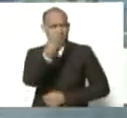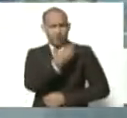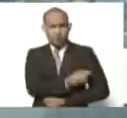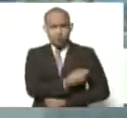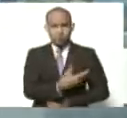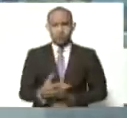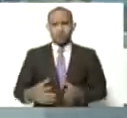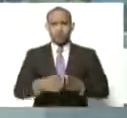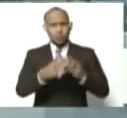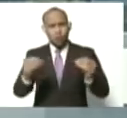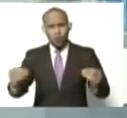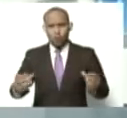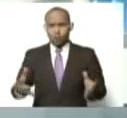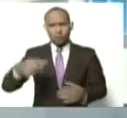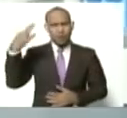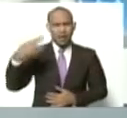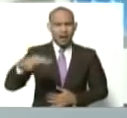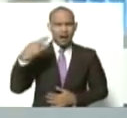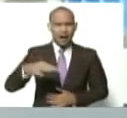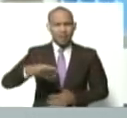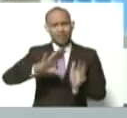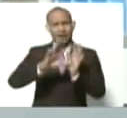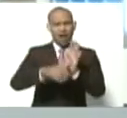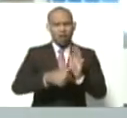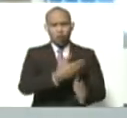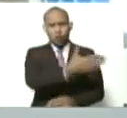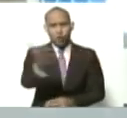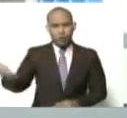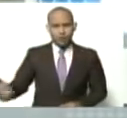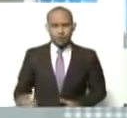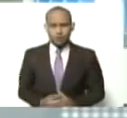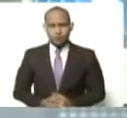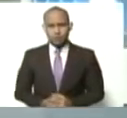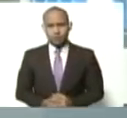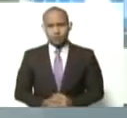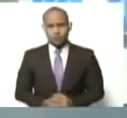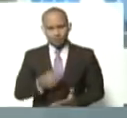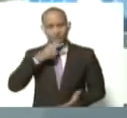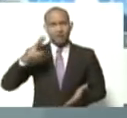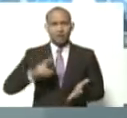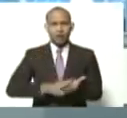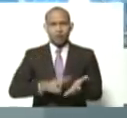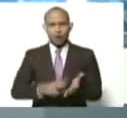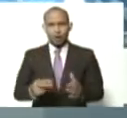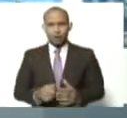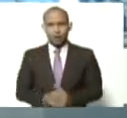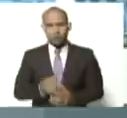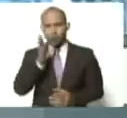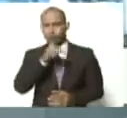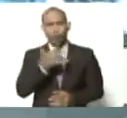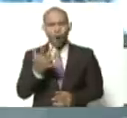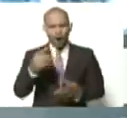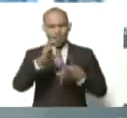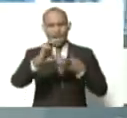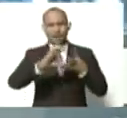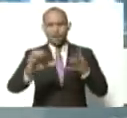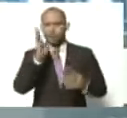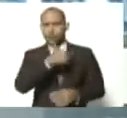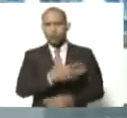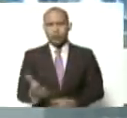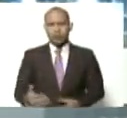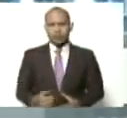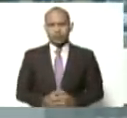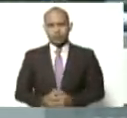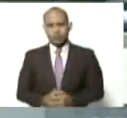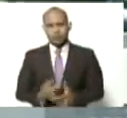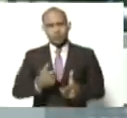sus vacunas, ratas ladronas. Así de sencilla, no tiene otra calificación.